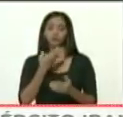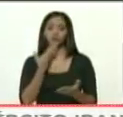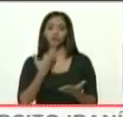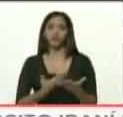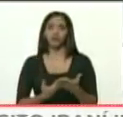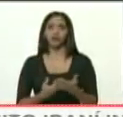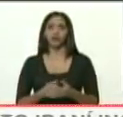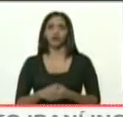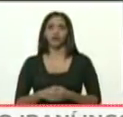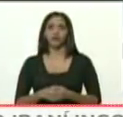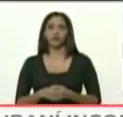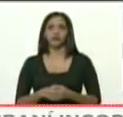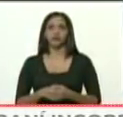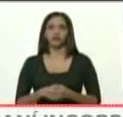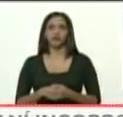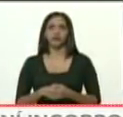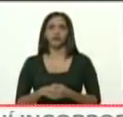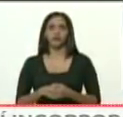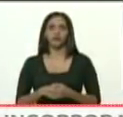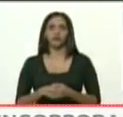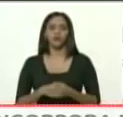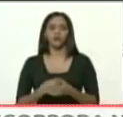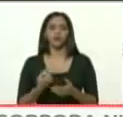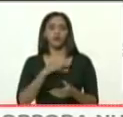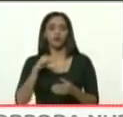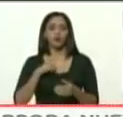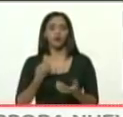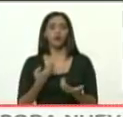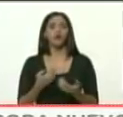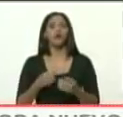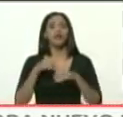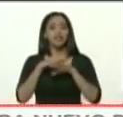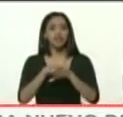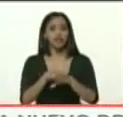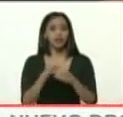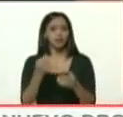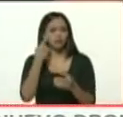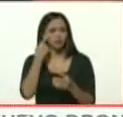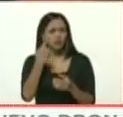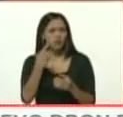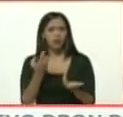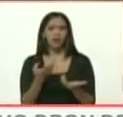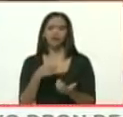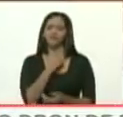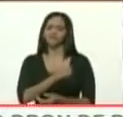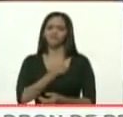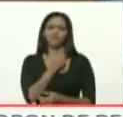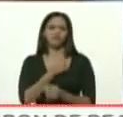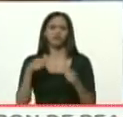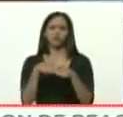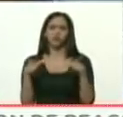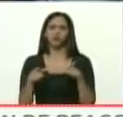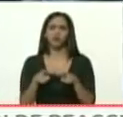sí, una vez que nos enteramos, pues, del lamentable hecho del ex concejal Edmundo